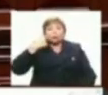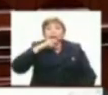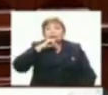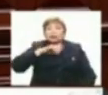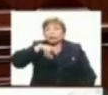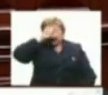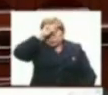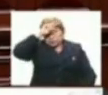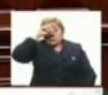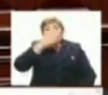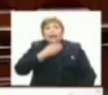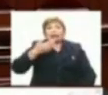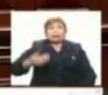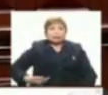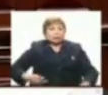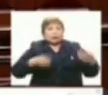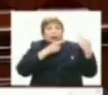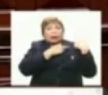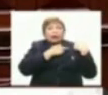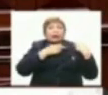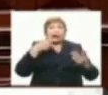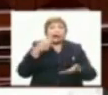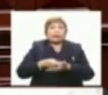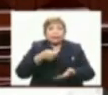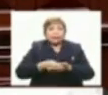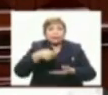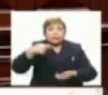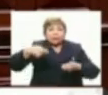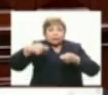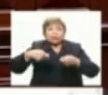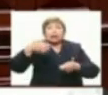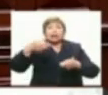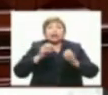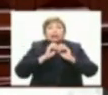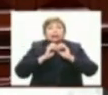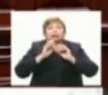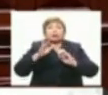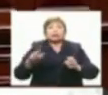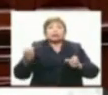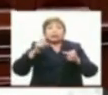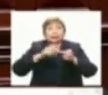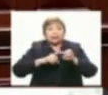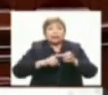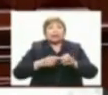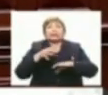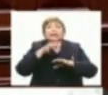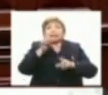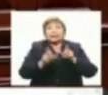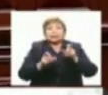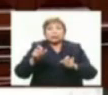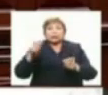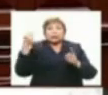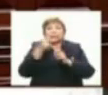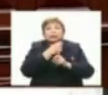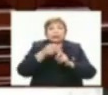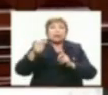Perú, el Estado asumirá el financiamiento de la rehabilitación integral de las víctimas de